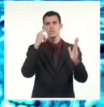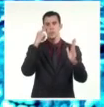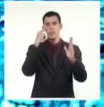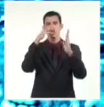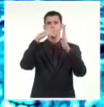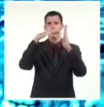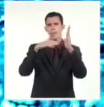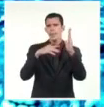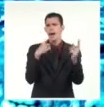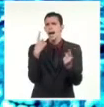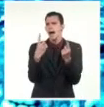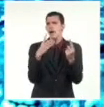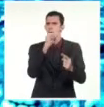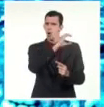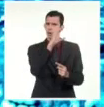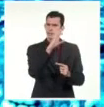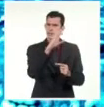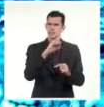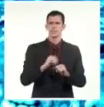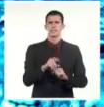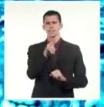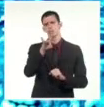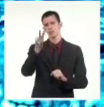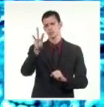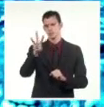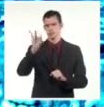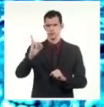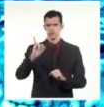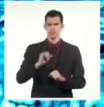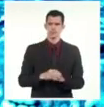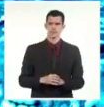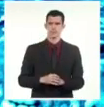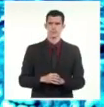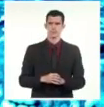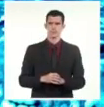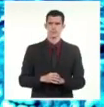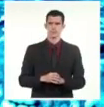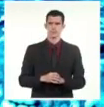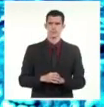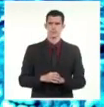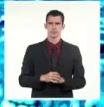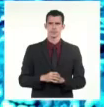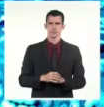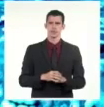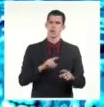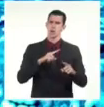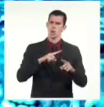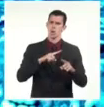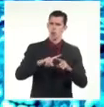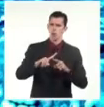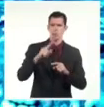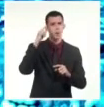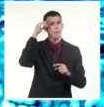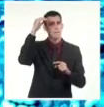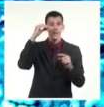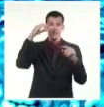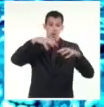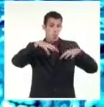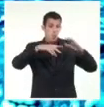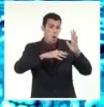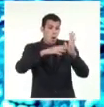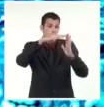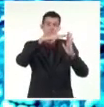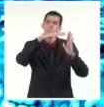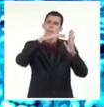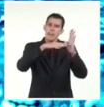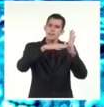de la región occidental hasta el 136%. También disminuye y se mantiene superior al promedio particular el de la región central